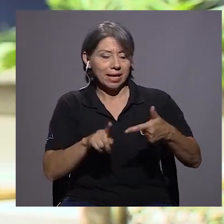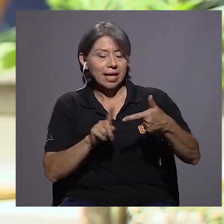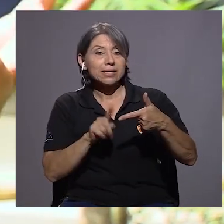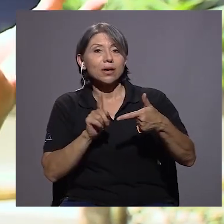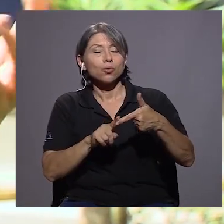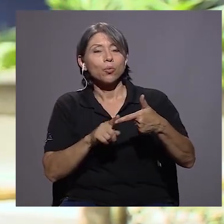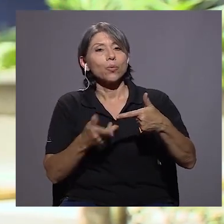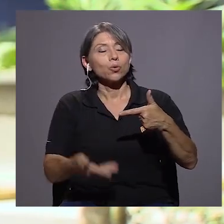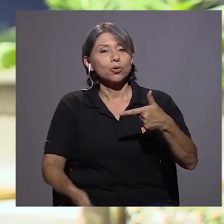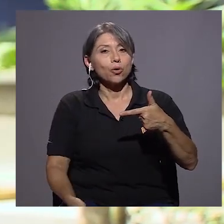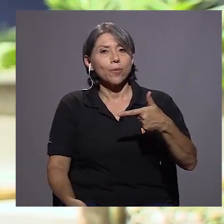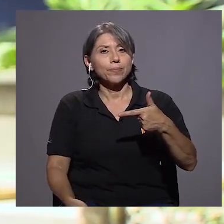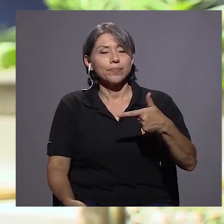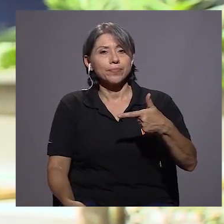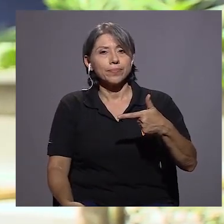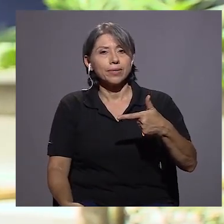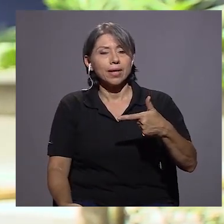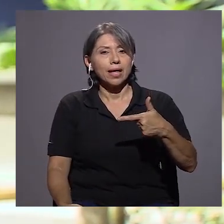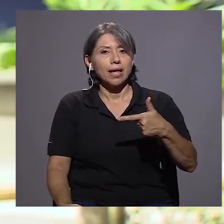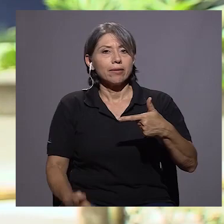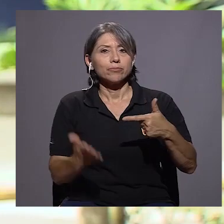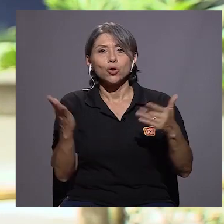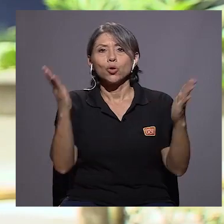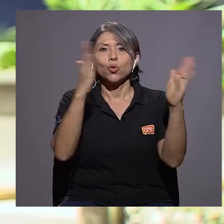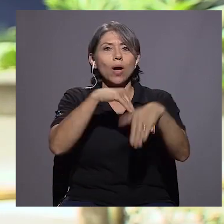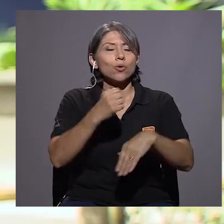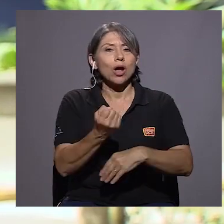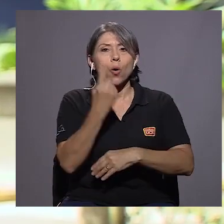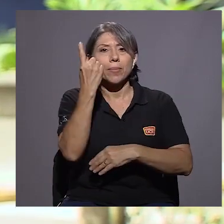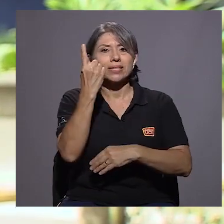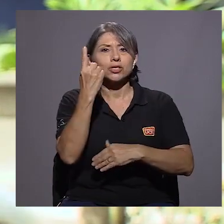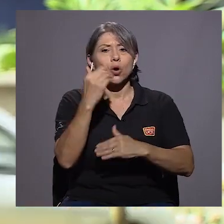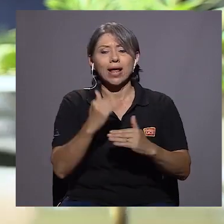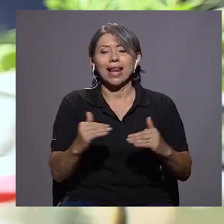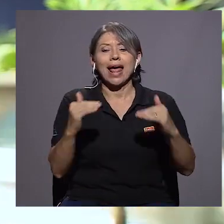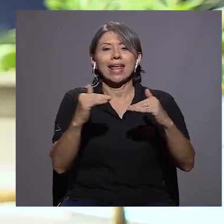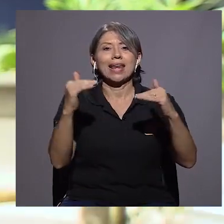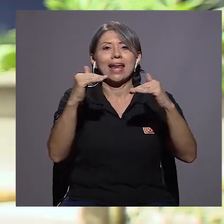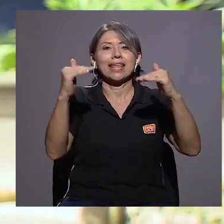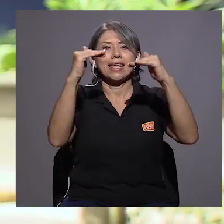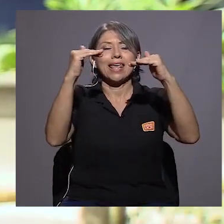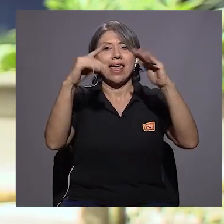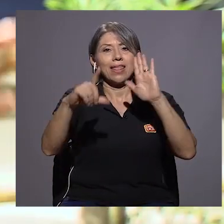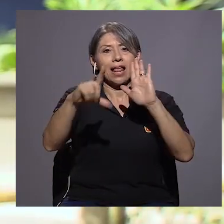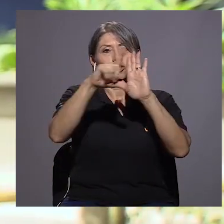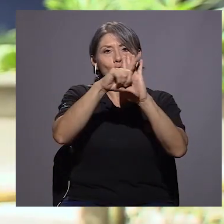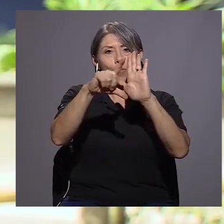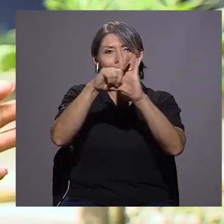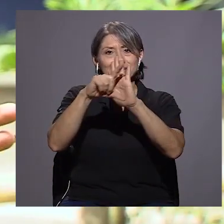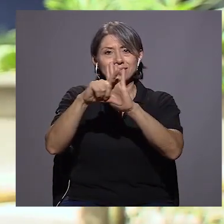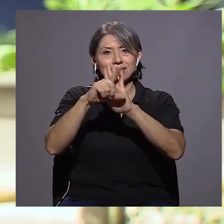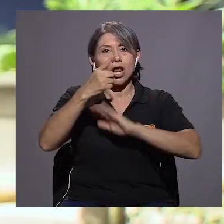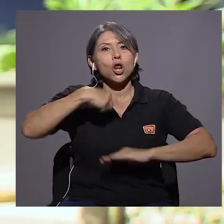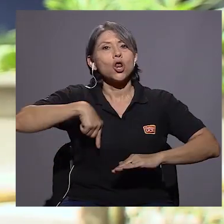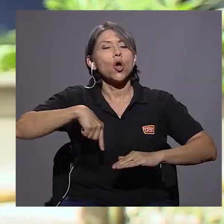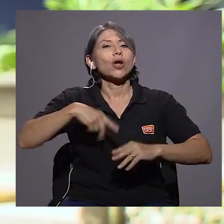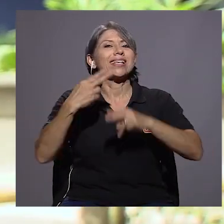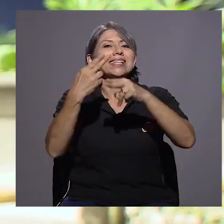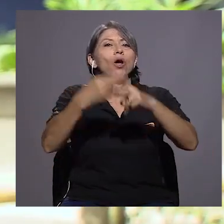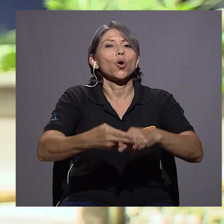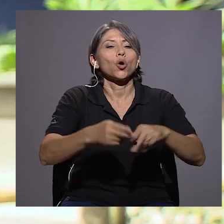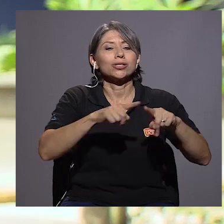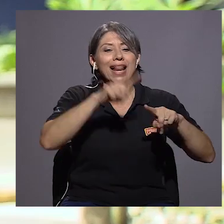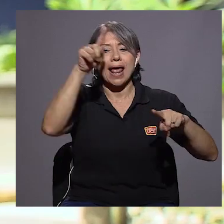los poderes a los cuales nos referimos. El segundo punto es que no hay una comprensión en la jerarquía de las normas, en